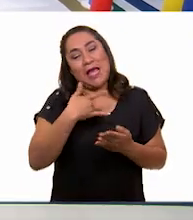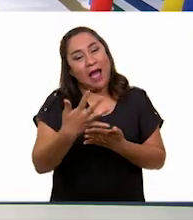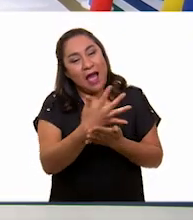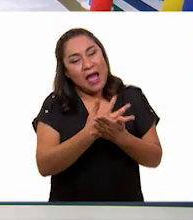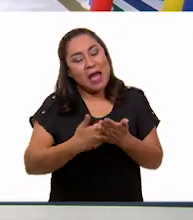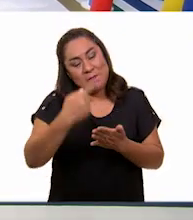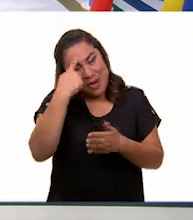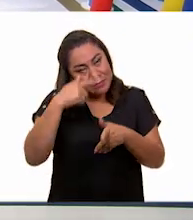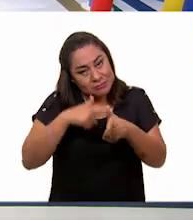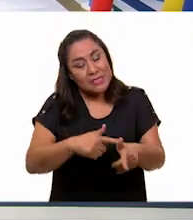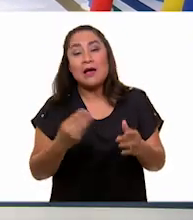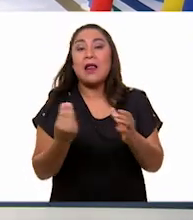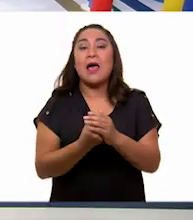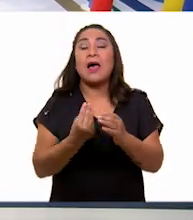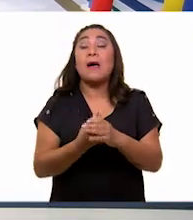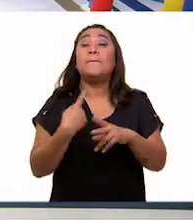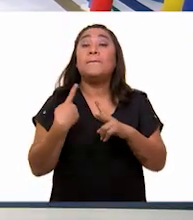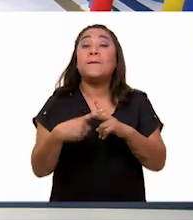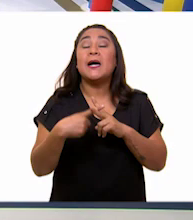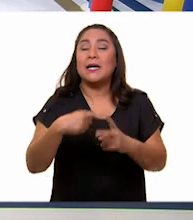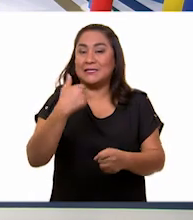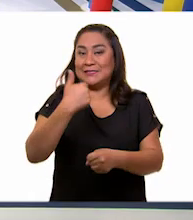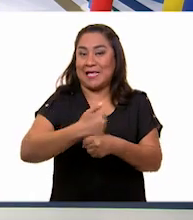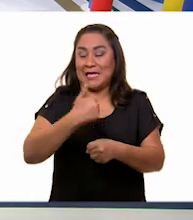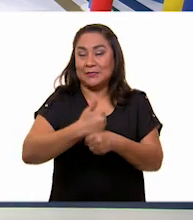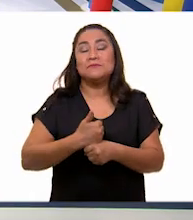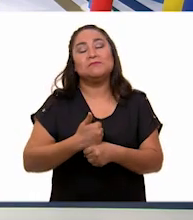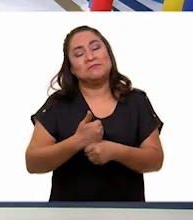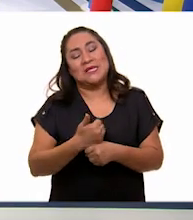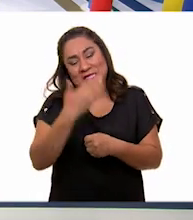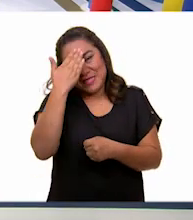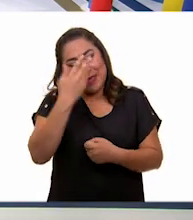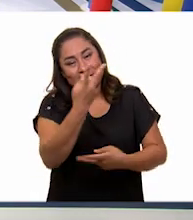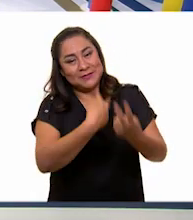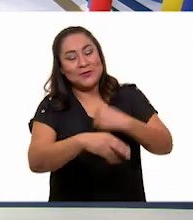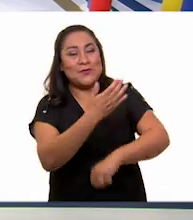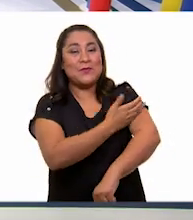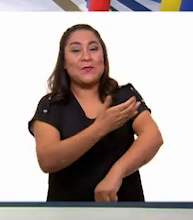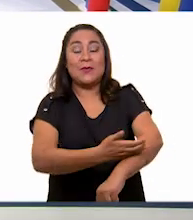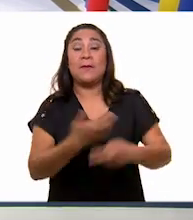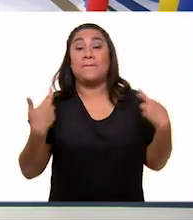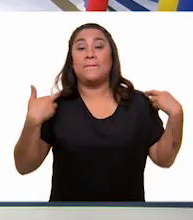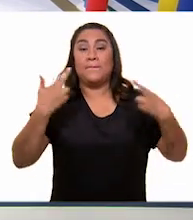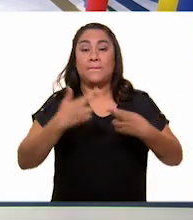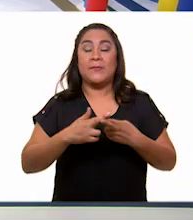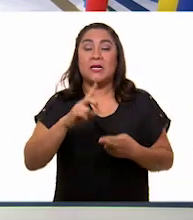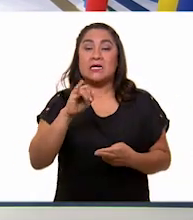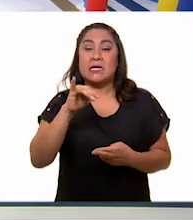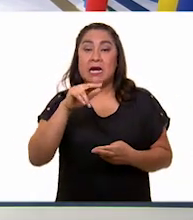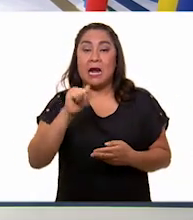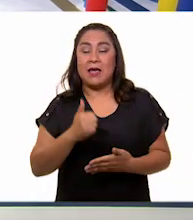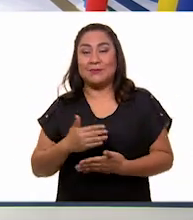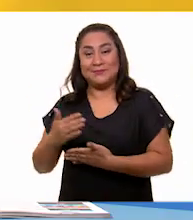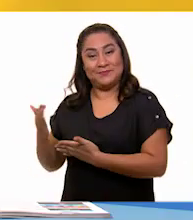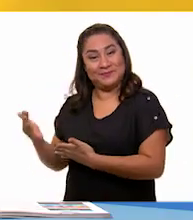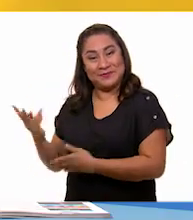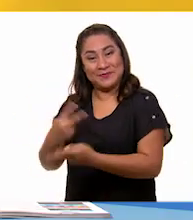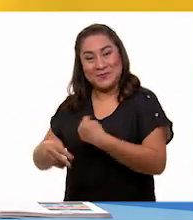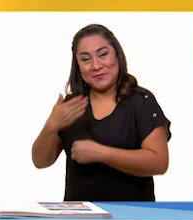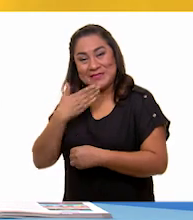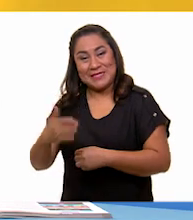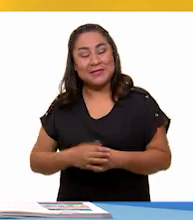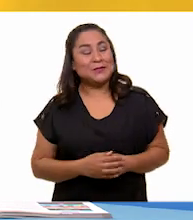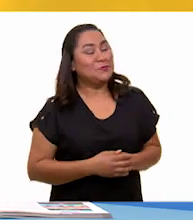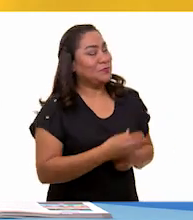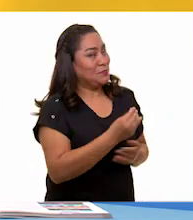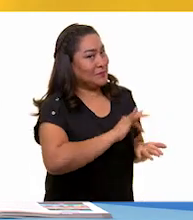sesión de matemáticas para sexto grado. En compañía, por supuesto, como siempre, de la maestra Diana Floriza Cortés. Bienvenida, maestra. Muchas